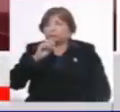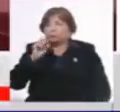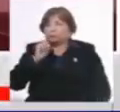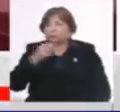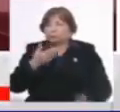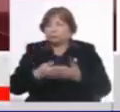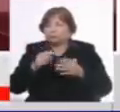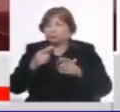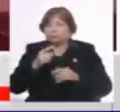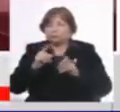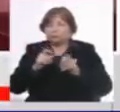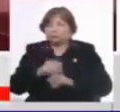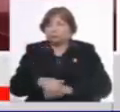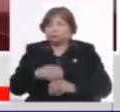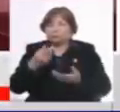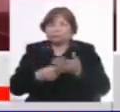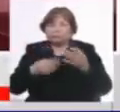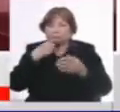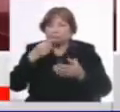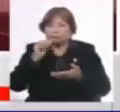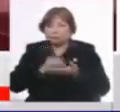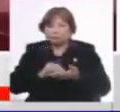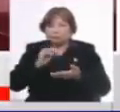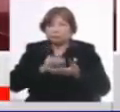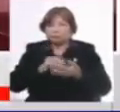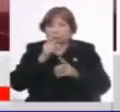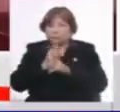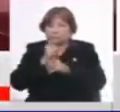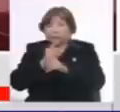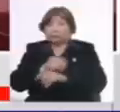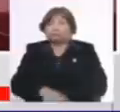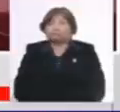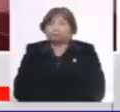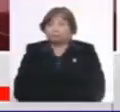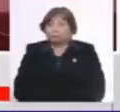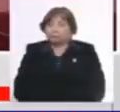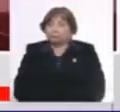comete un ministro? Porque eso ya se repite de forma muy frecuente, ¿no?